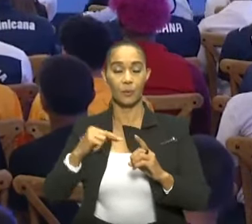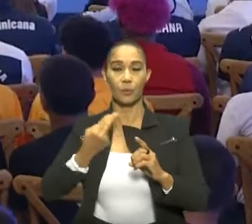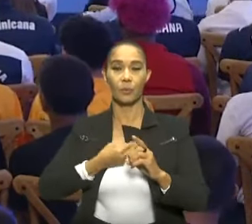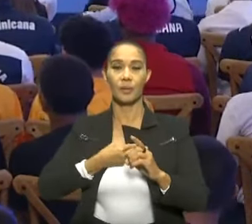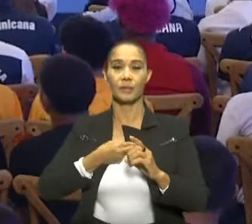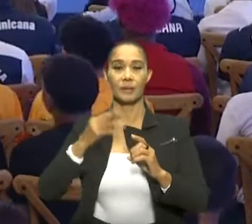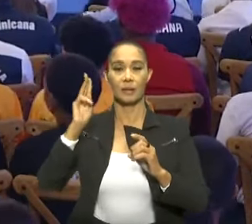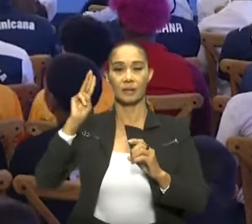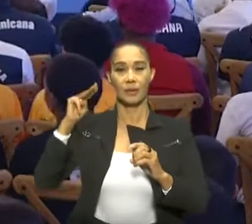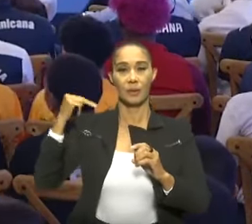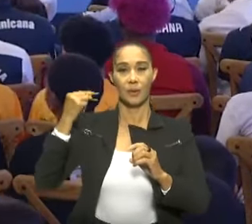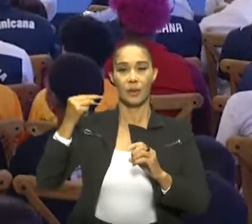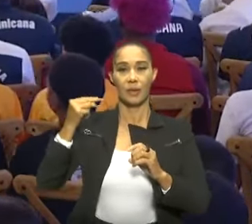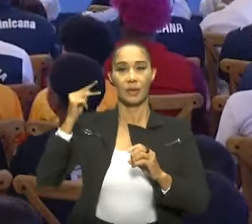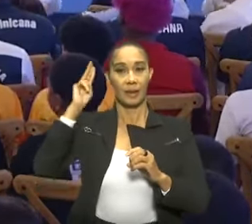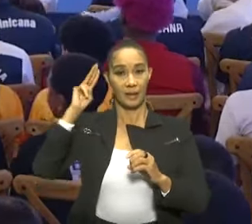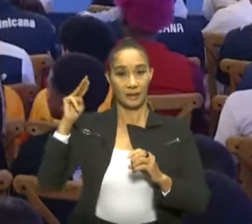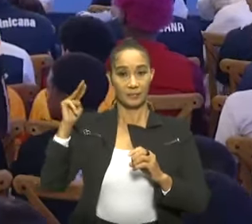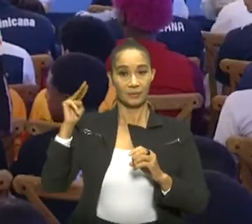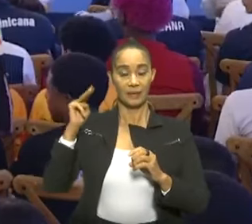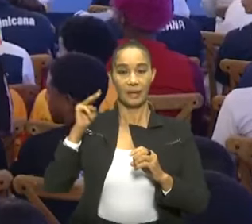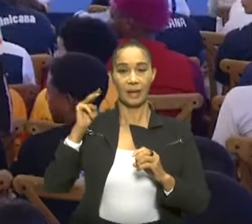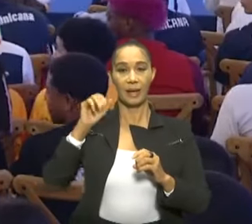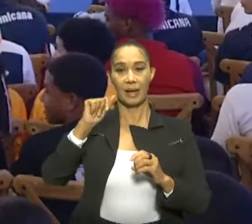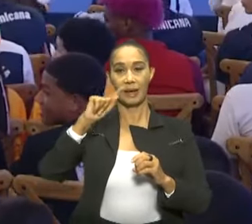Altagracia. Levanten la mano los muchachos que están aquí.